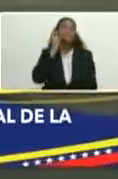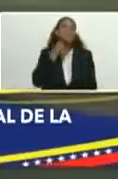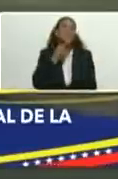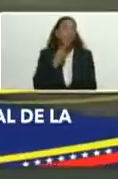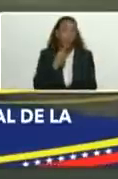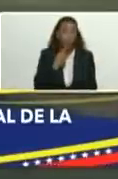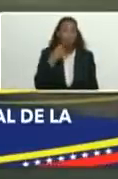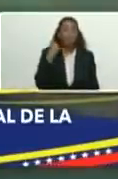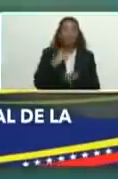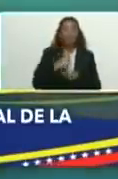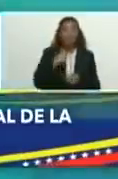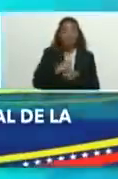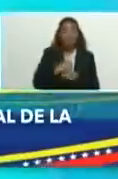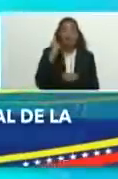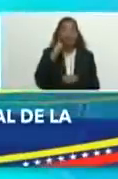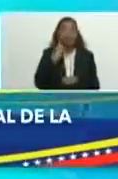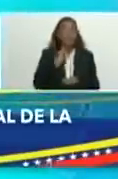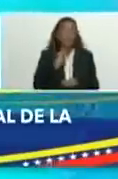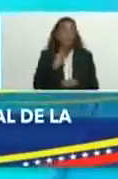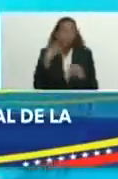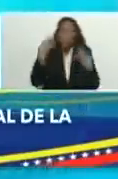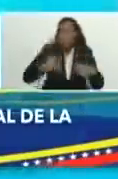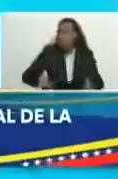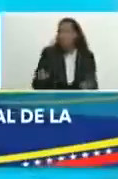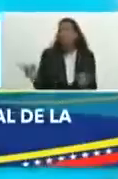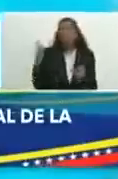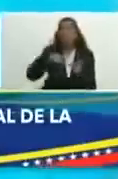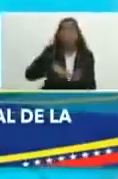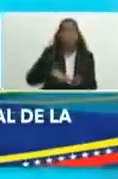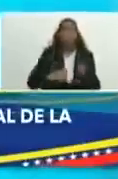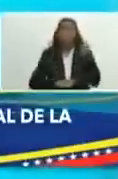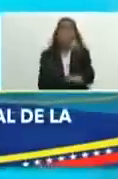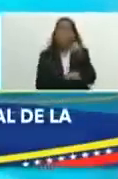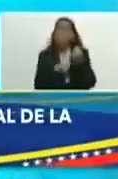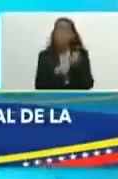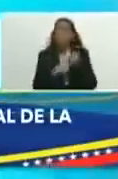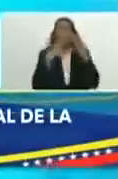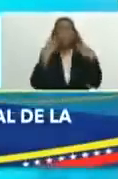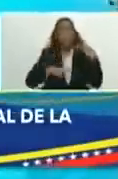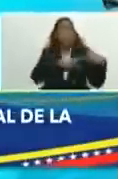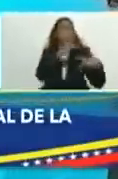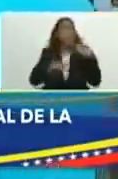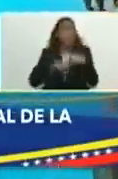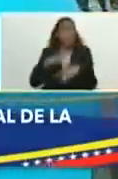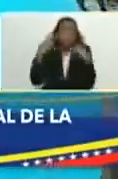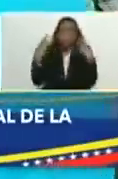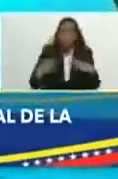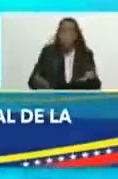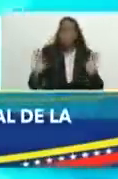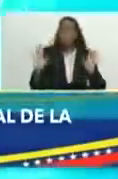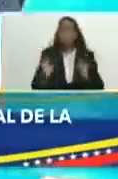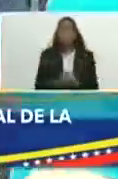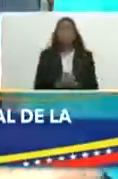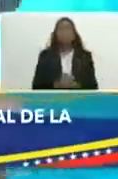está trabajando como un trabajador normal, brindando su apoyo para producir. Excelente. Bueno, mis saludos,